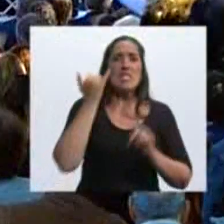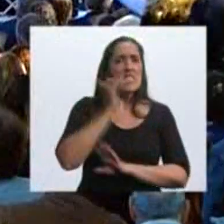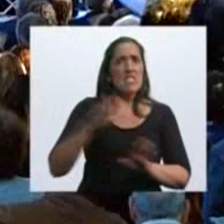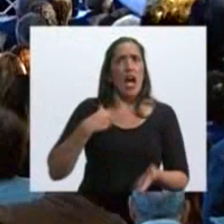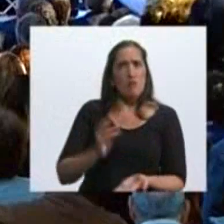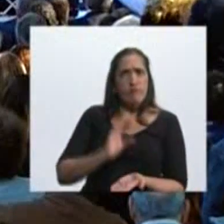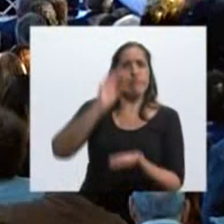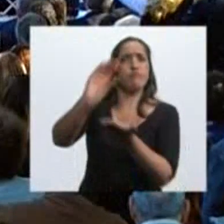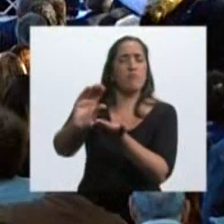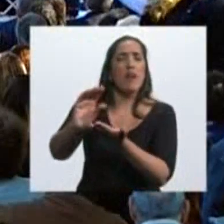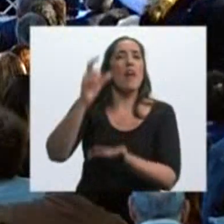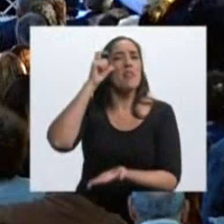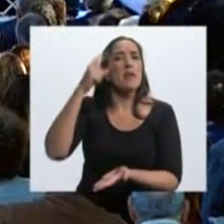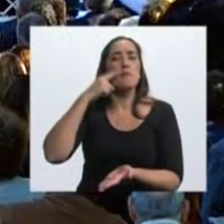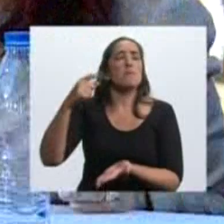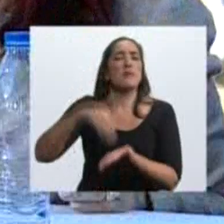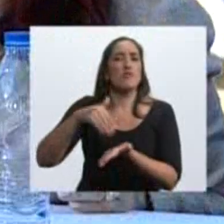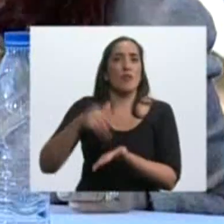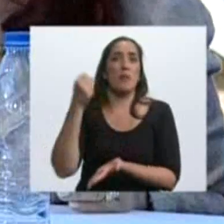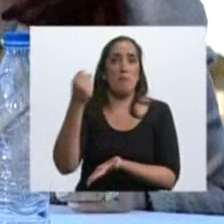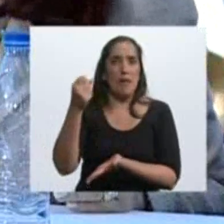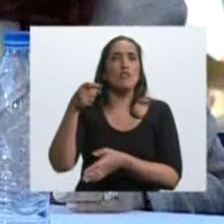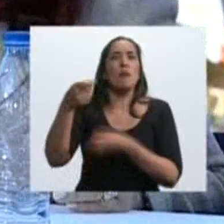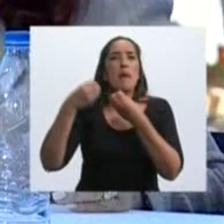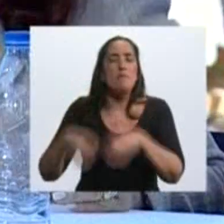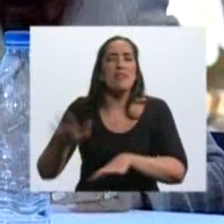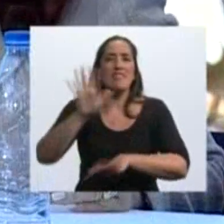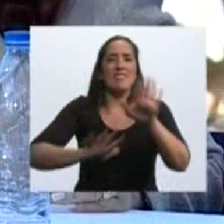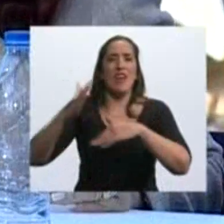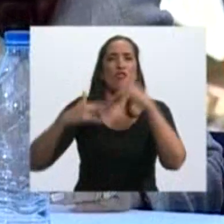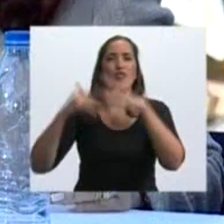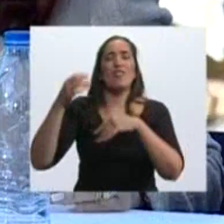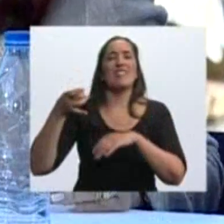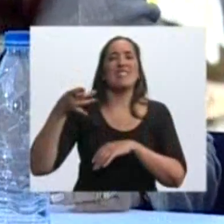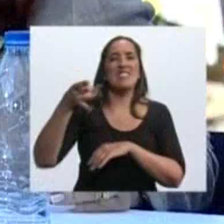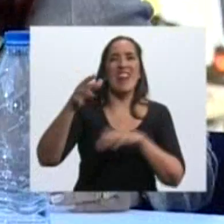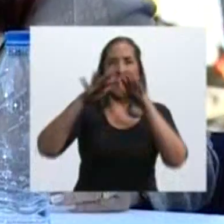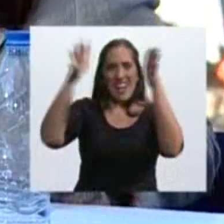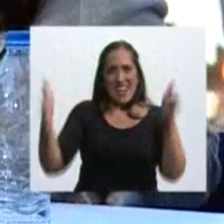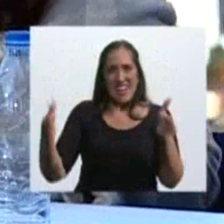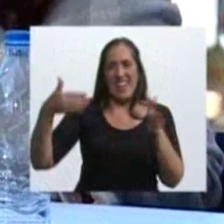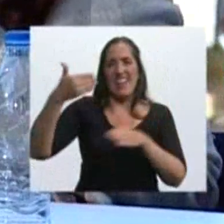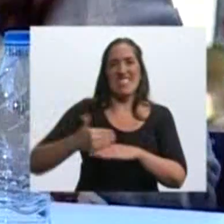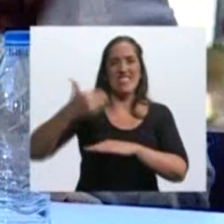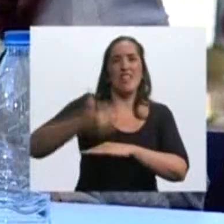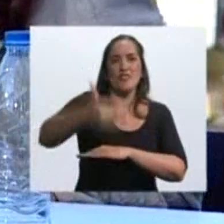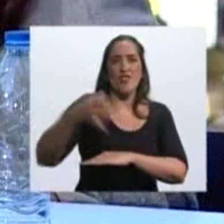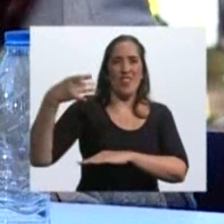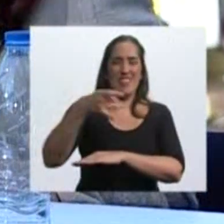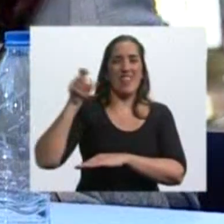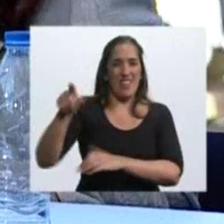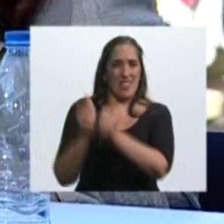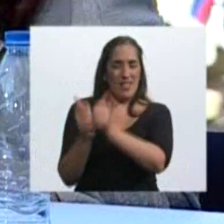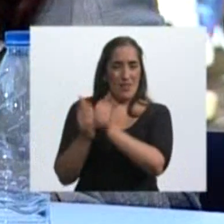10 millones de pesos para que pueda construirse la estación de trenes de Rosario. Entonces, es importante